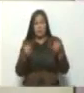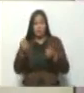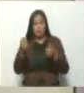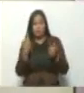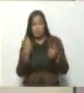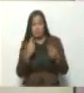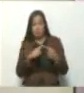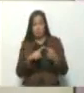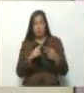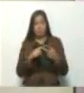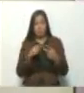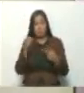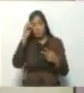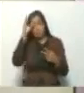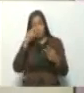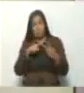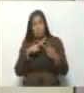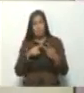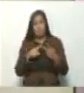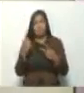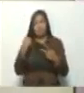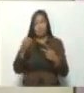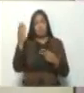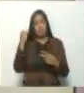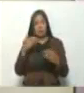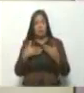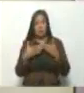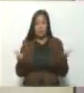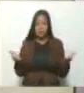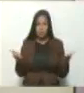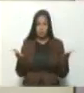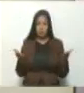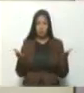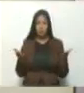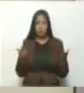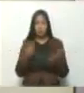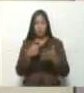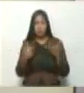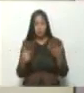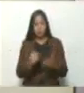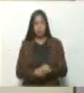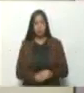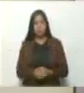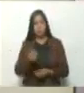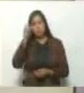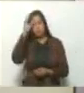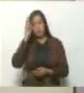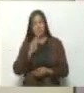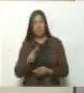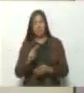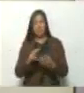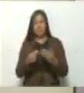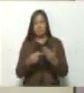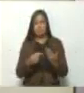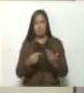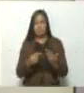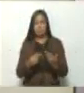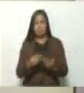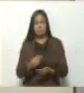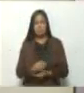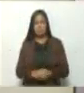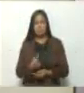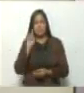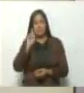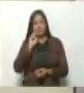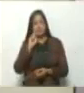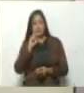elemento, la capacidad de contenedores para la disposición de los desechos. Ajá, la capacidad de unidades, ¿qué capacidad que